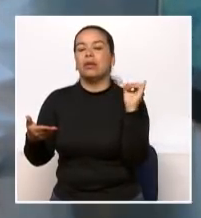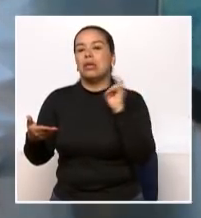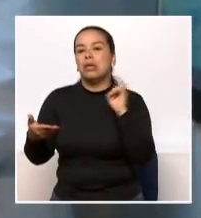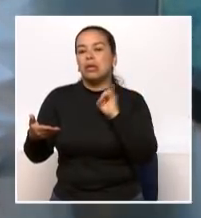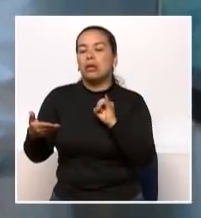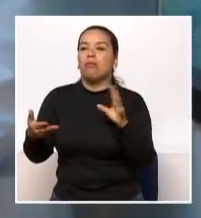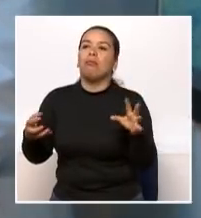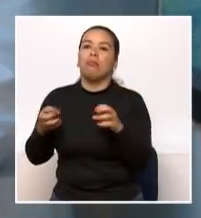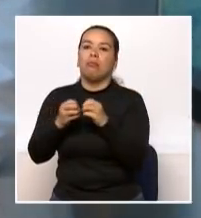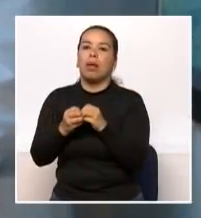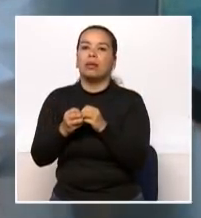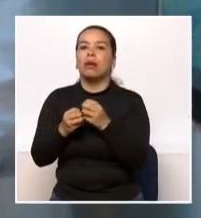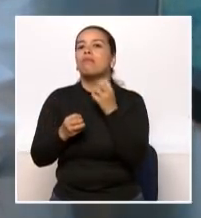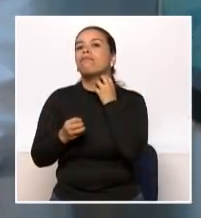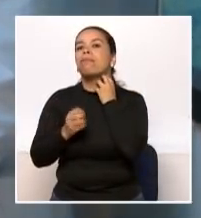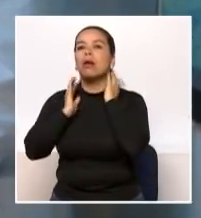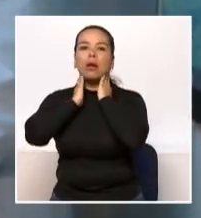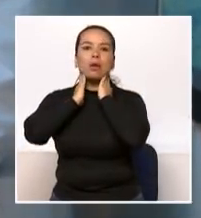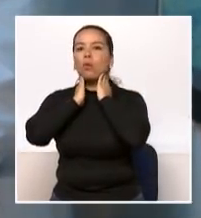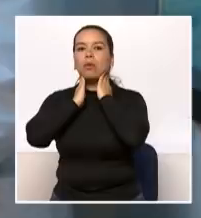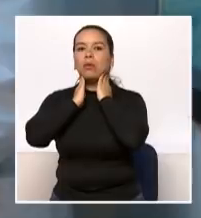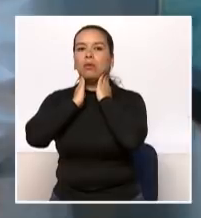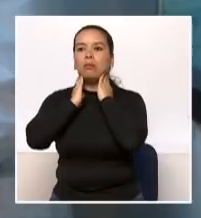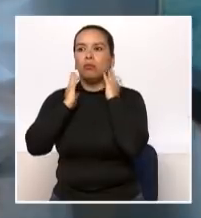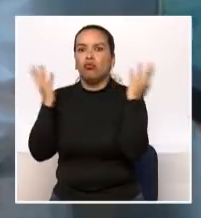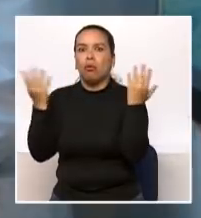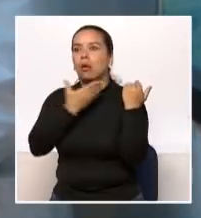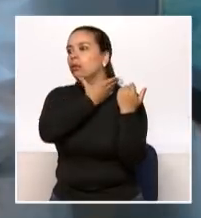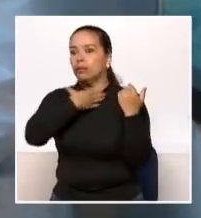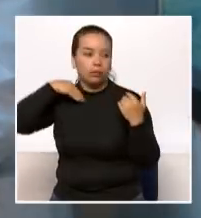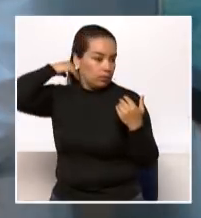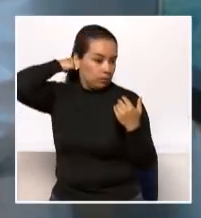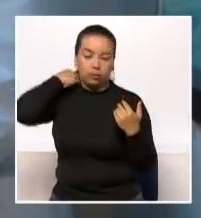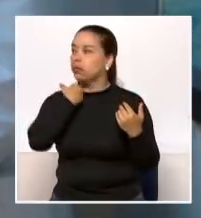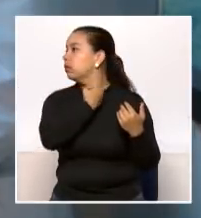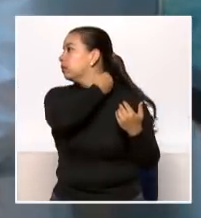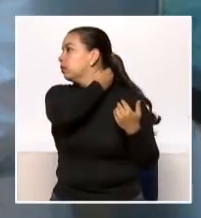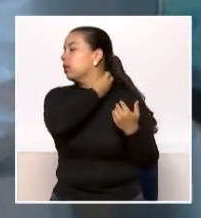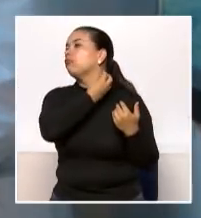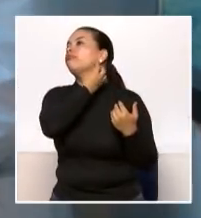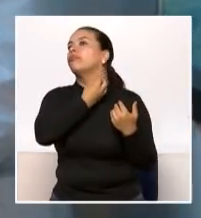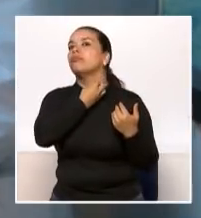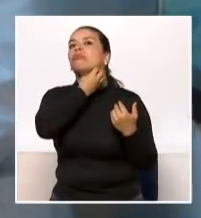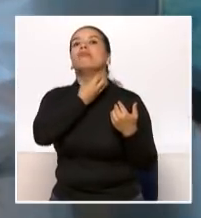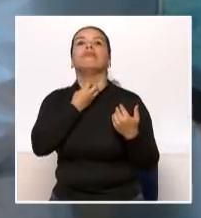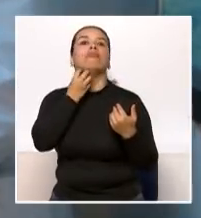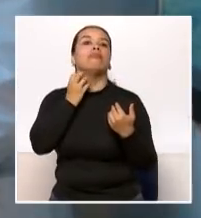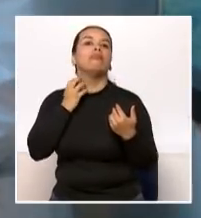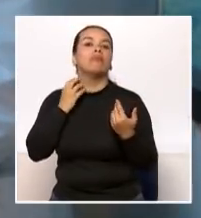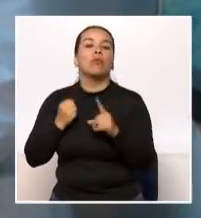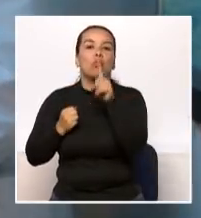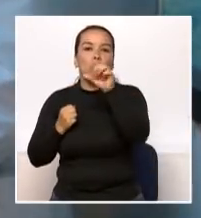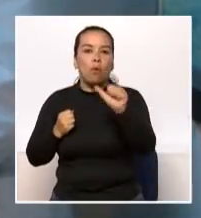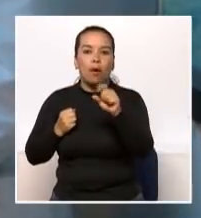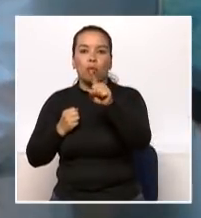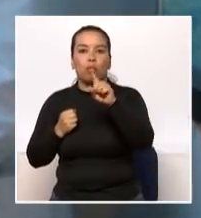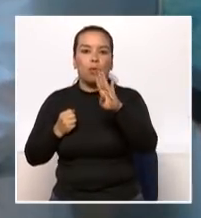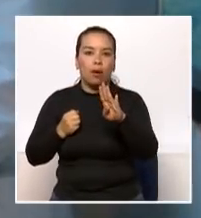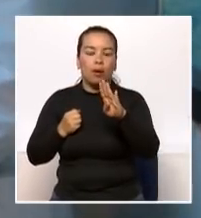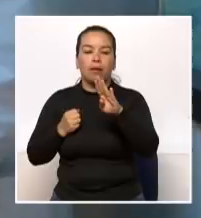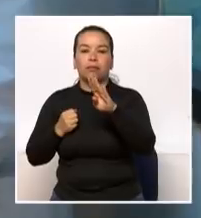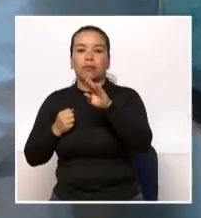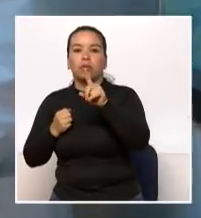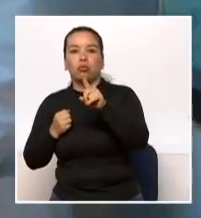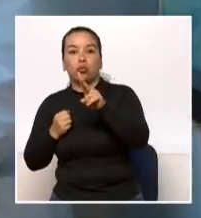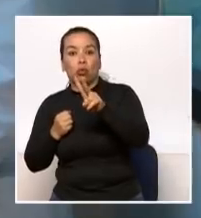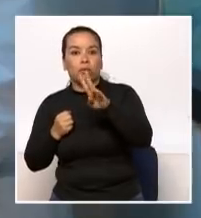y tiene ganglios en el cuello. Sí, pero ganglios en el cuello ¿en dónde? Es que el cuello tiene estaciones ganglionares, 1A, 1B, 2A,